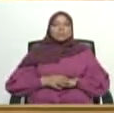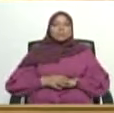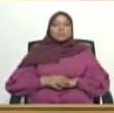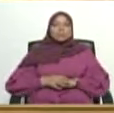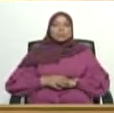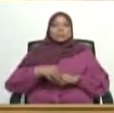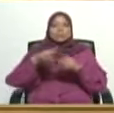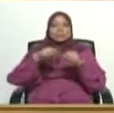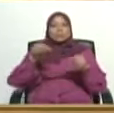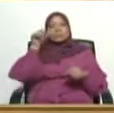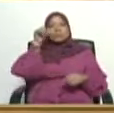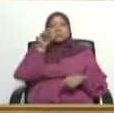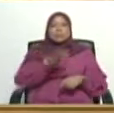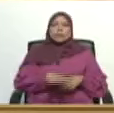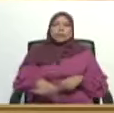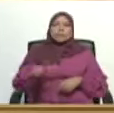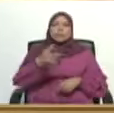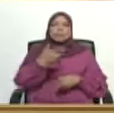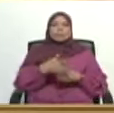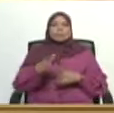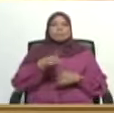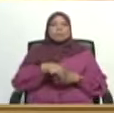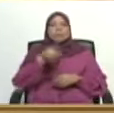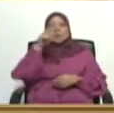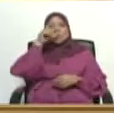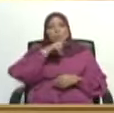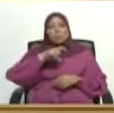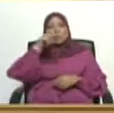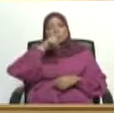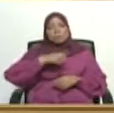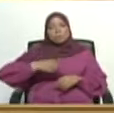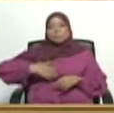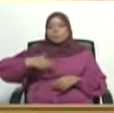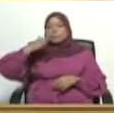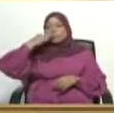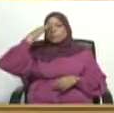Los pueblos semita, berebere, los judíos, los